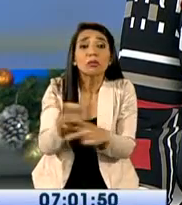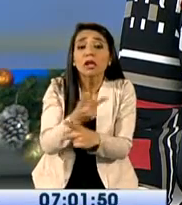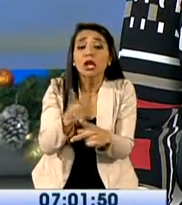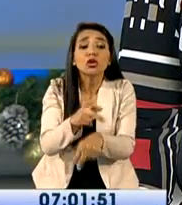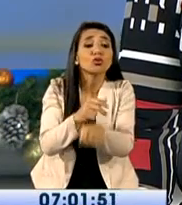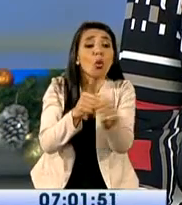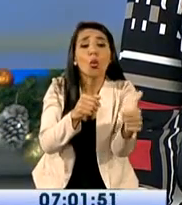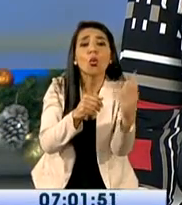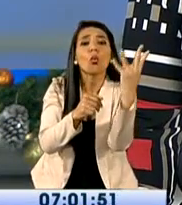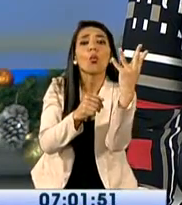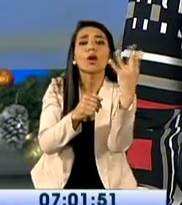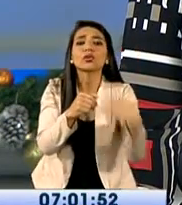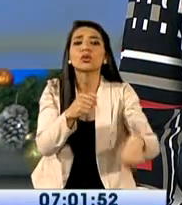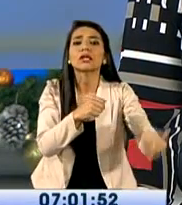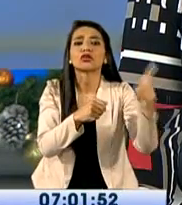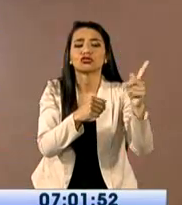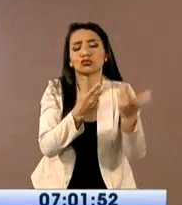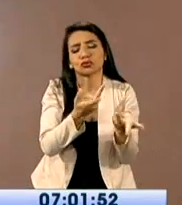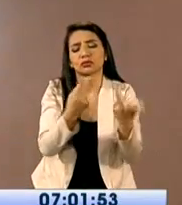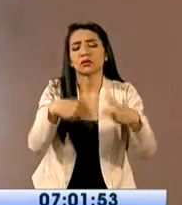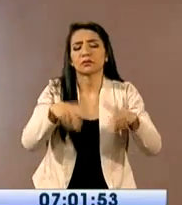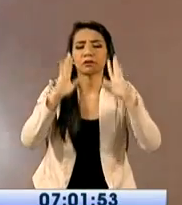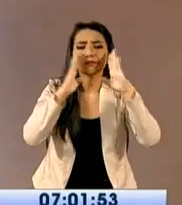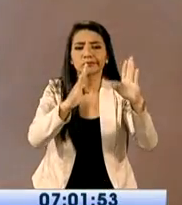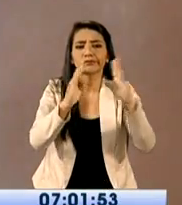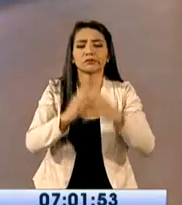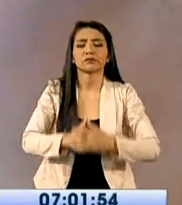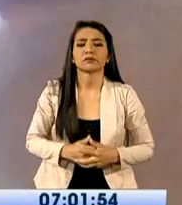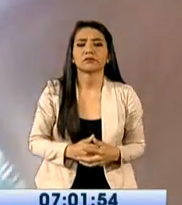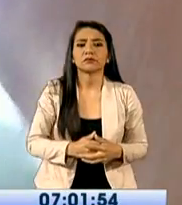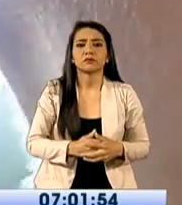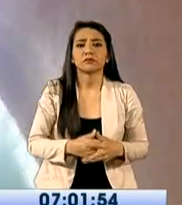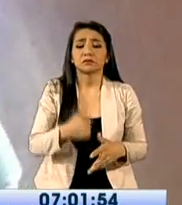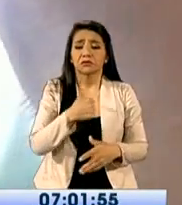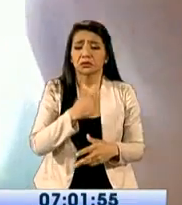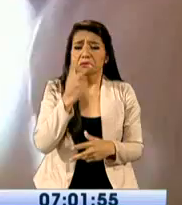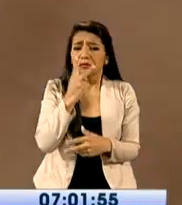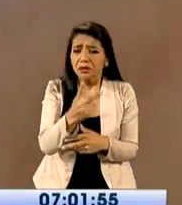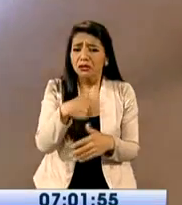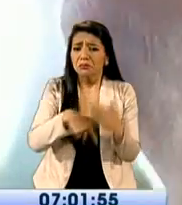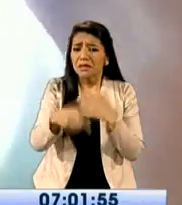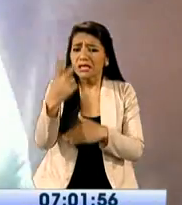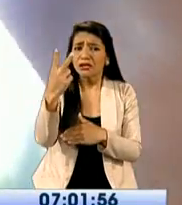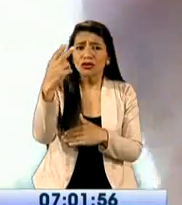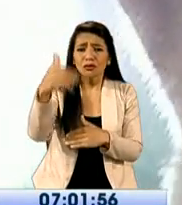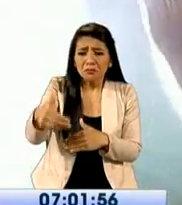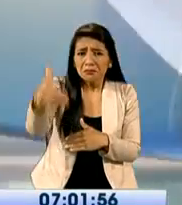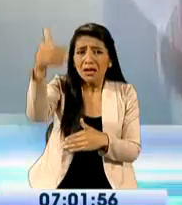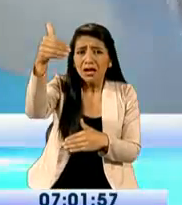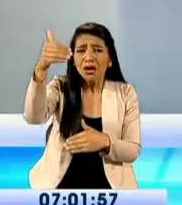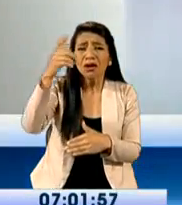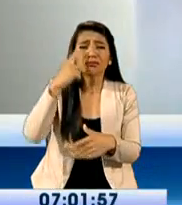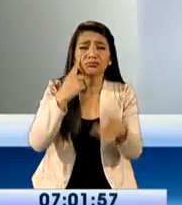otros 4 hijos. Y yo lo veo, me pongo a verlo, yo lloro de verlo como él está.